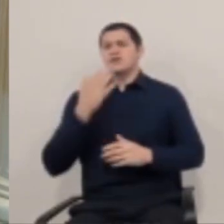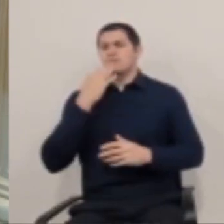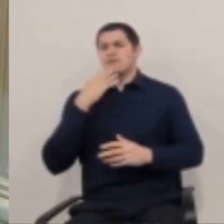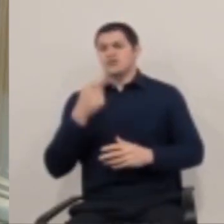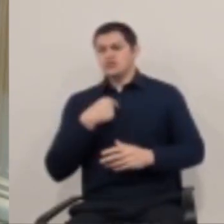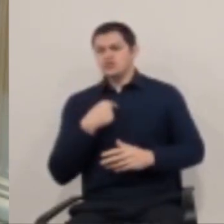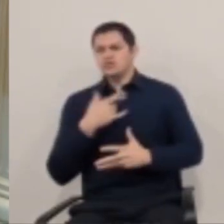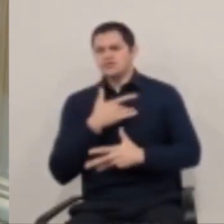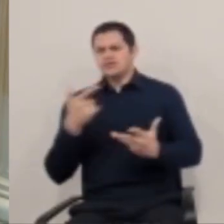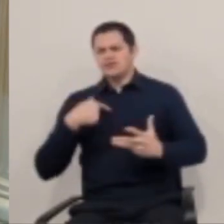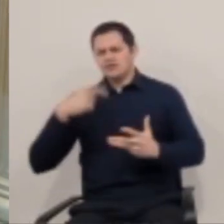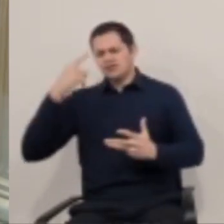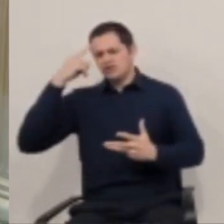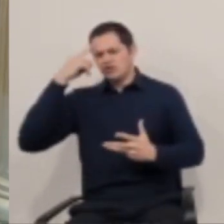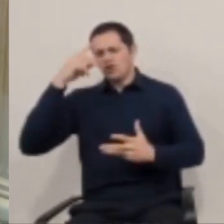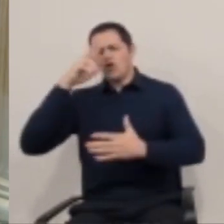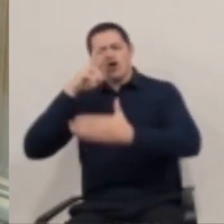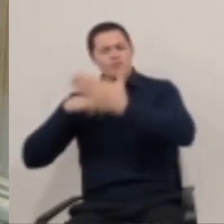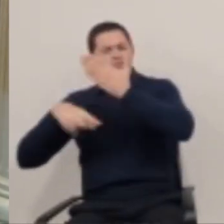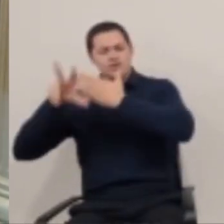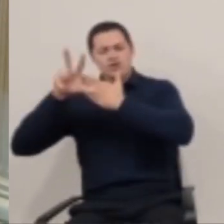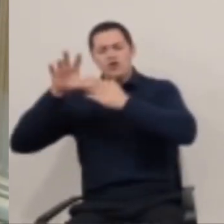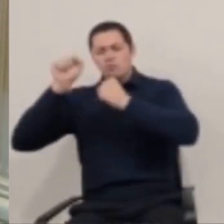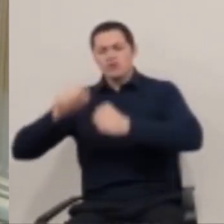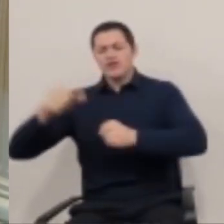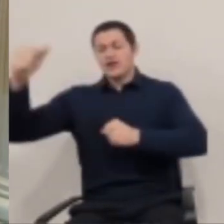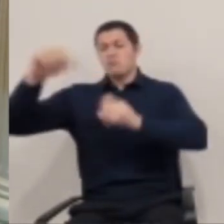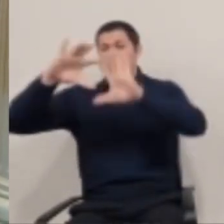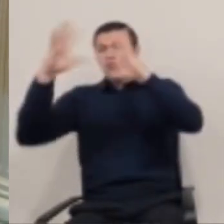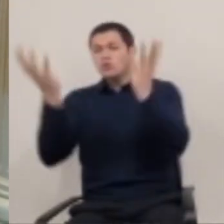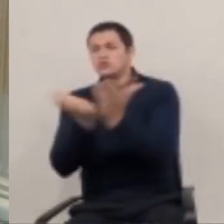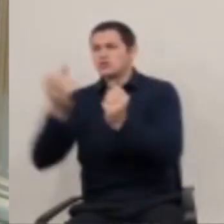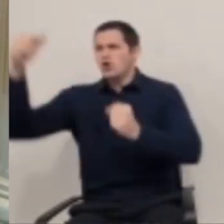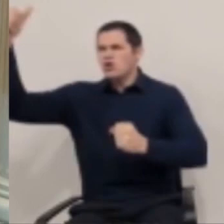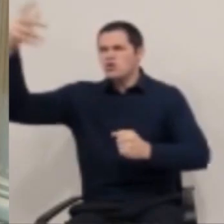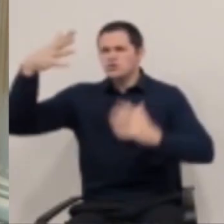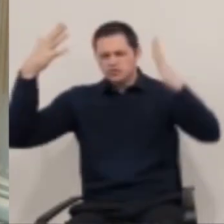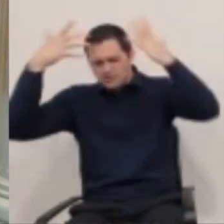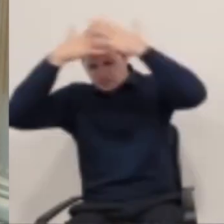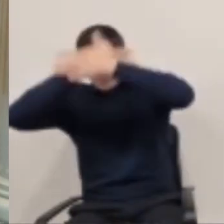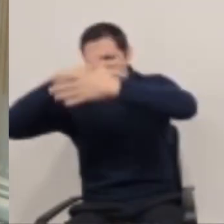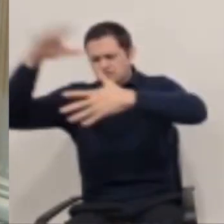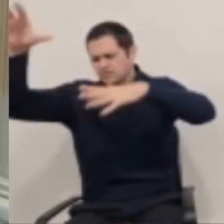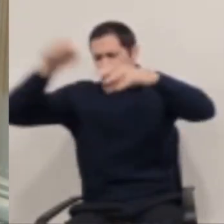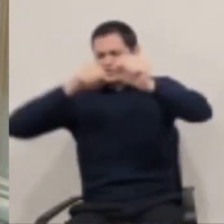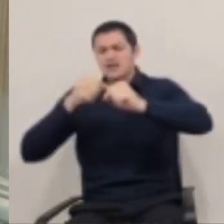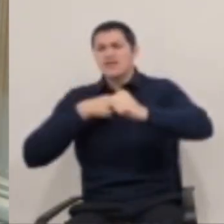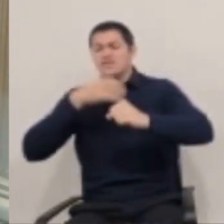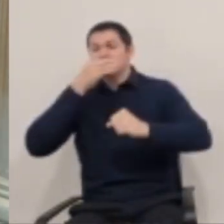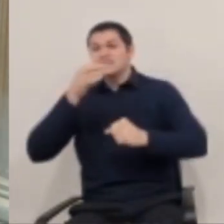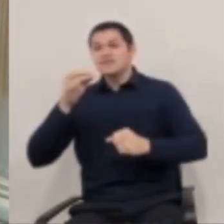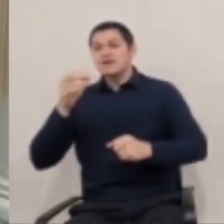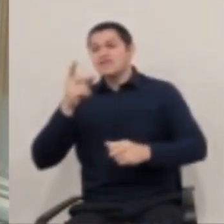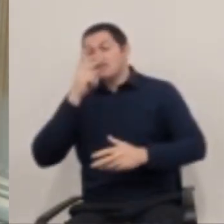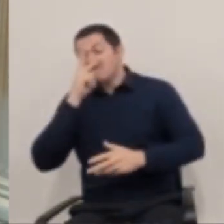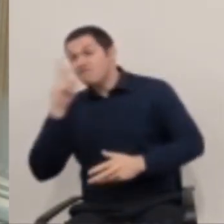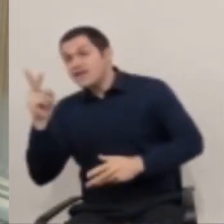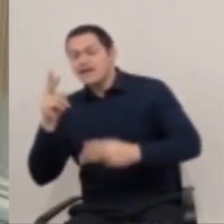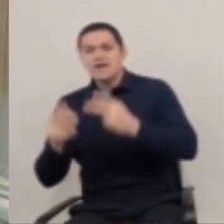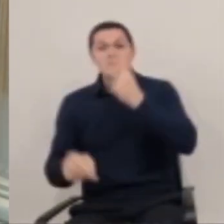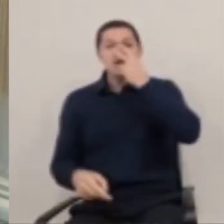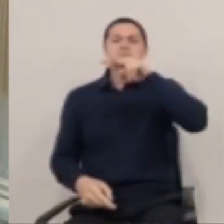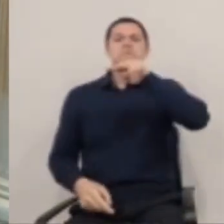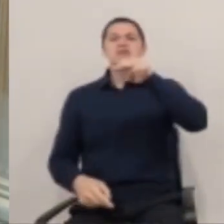para sí el esplendor del mundo, su luz y sus tinieblas. La tensión entre ver y mirar queda bien explicada con la siguiente sentencia de